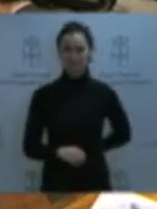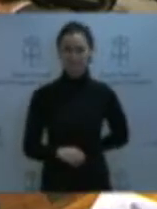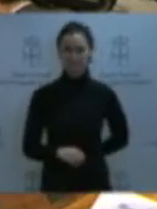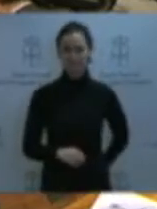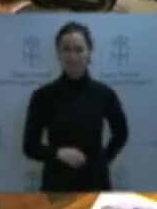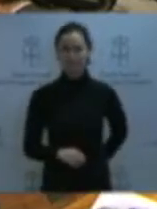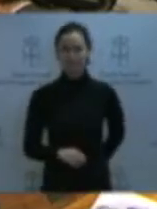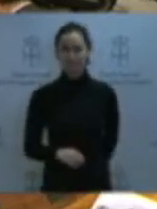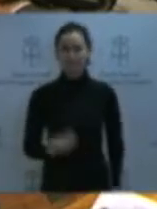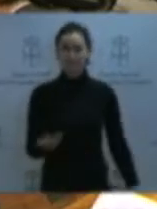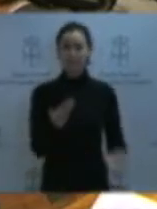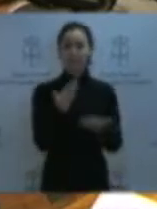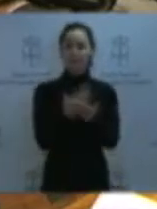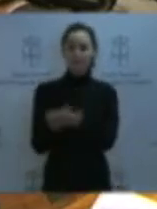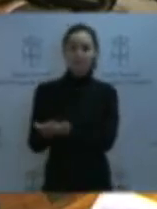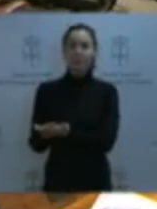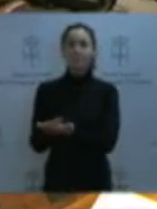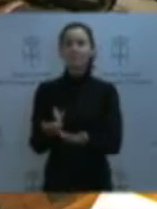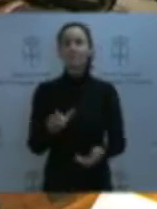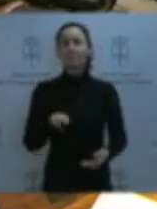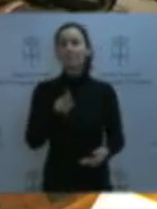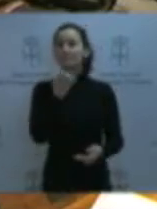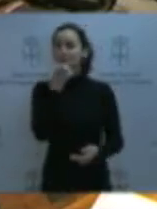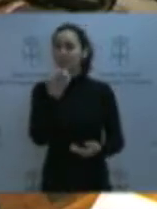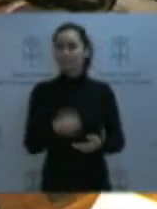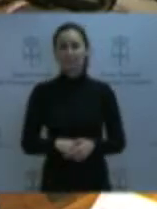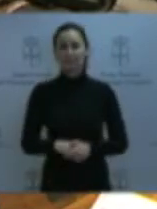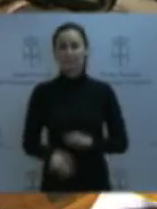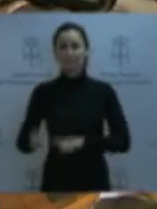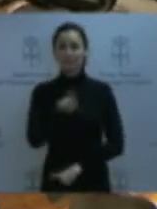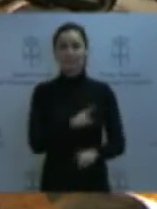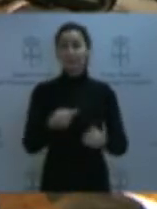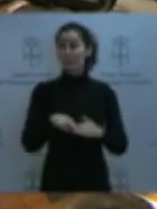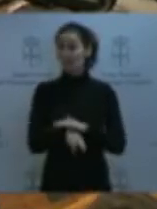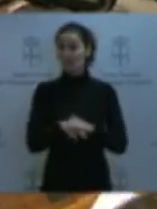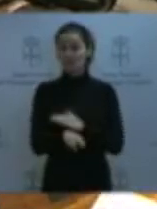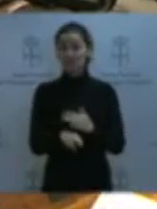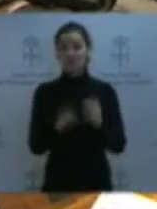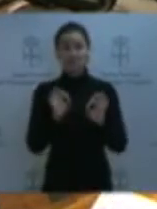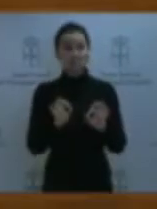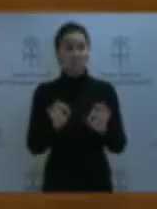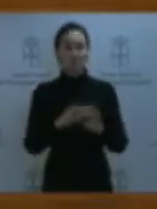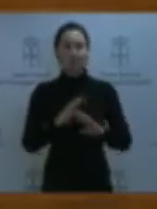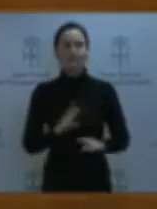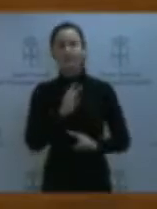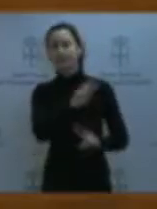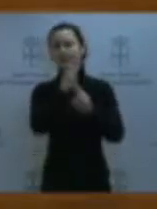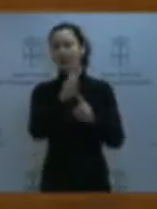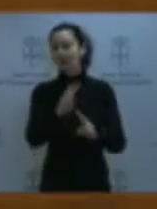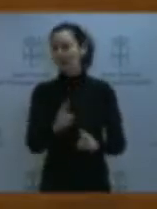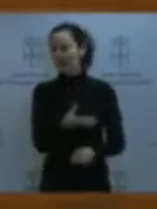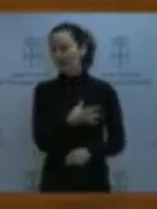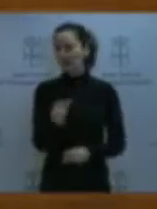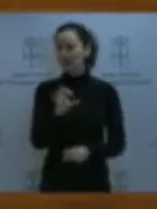Han dado argumentos del tipo: es un problema de recursos, que no nos ha costado mucho desmontarlo, basta ver la deuda de